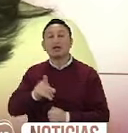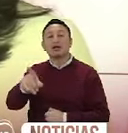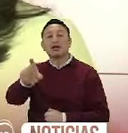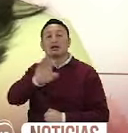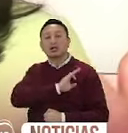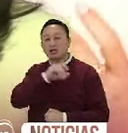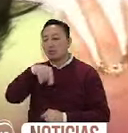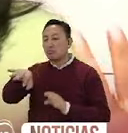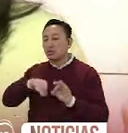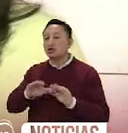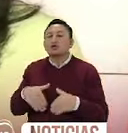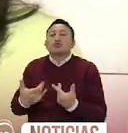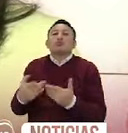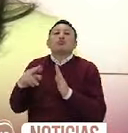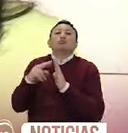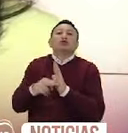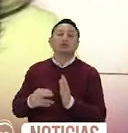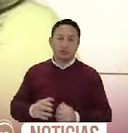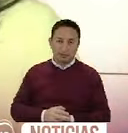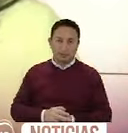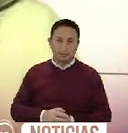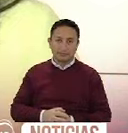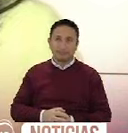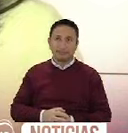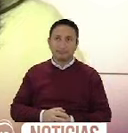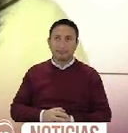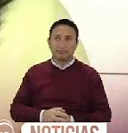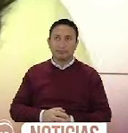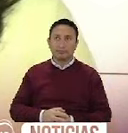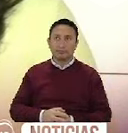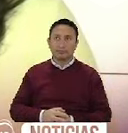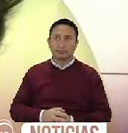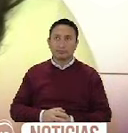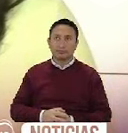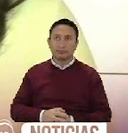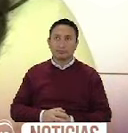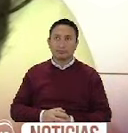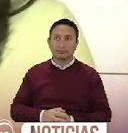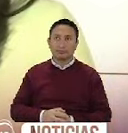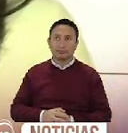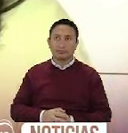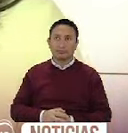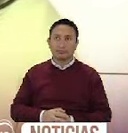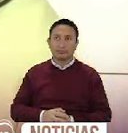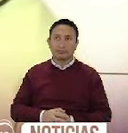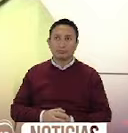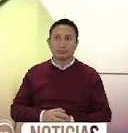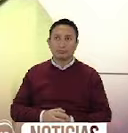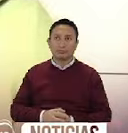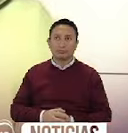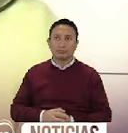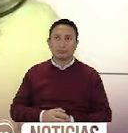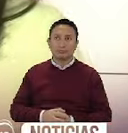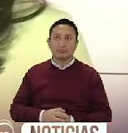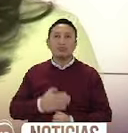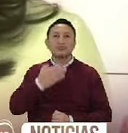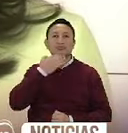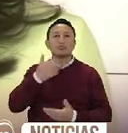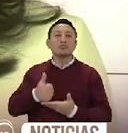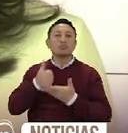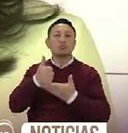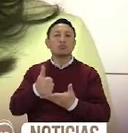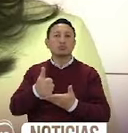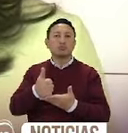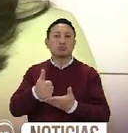la calificación y en función de eso, pues de lo que hubiese solventado es el hecho de que no exista